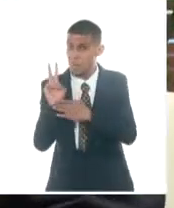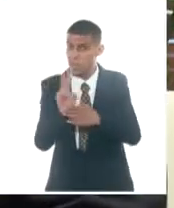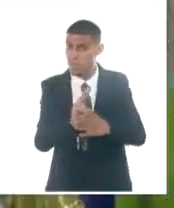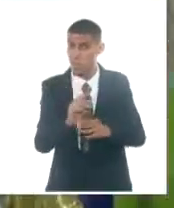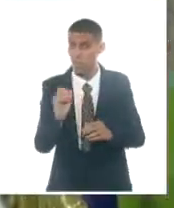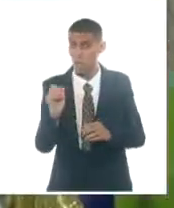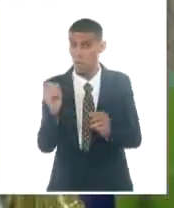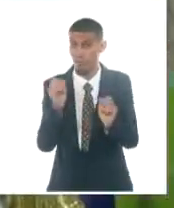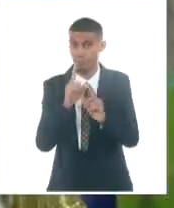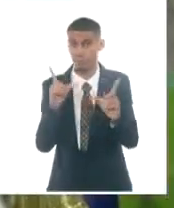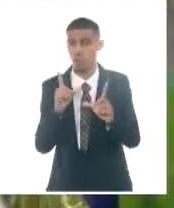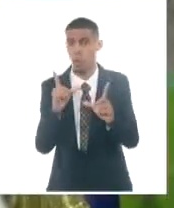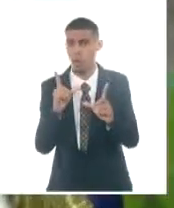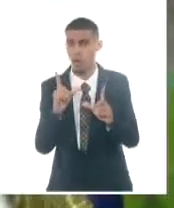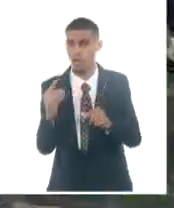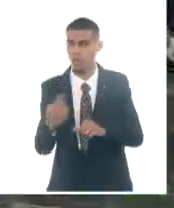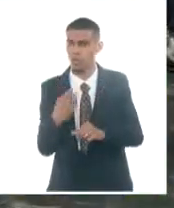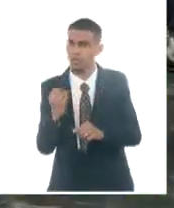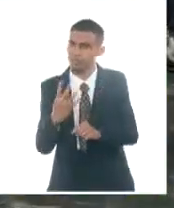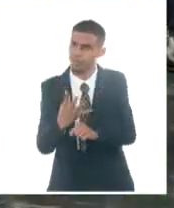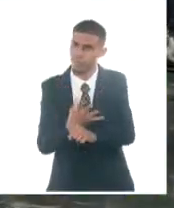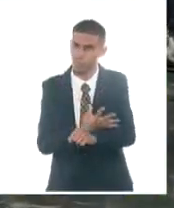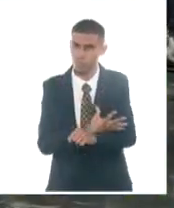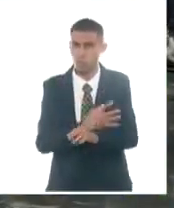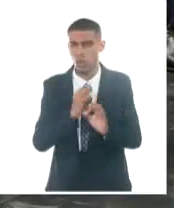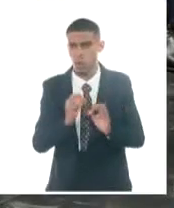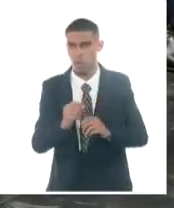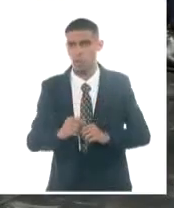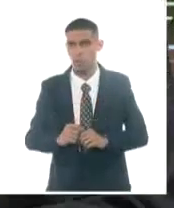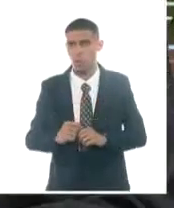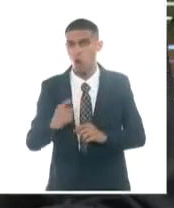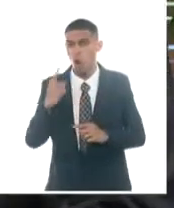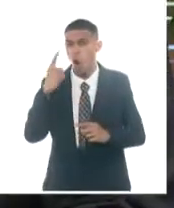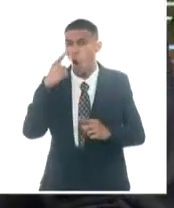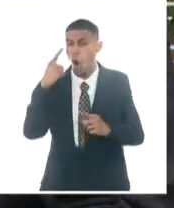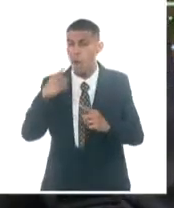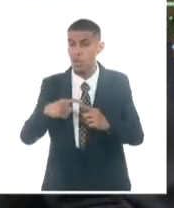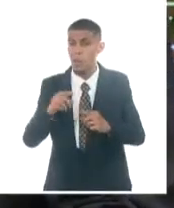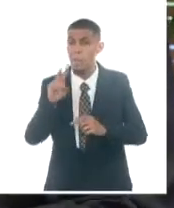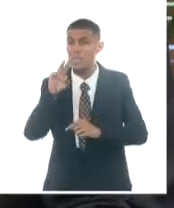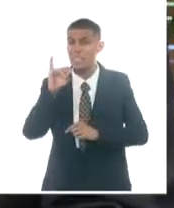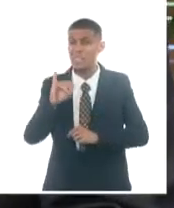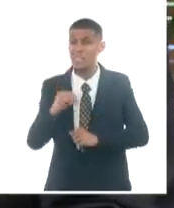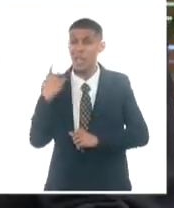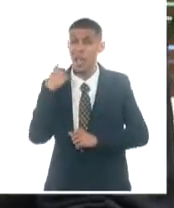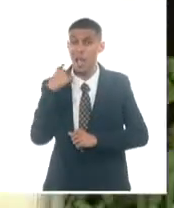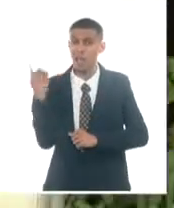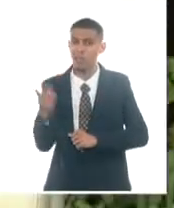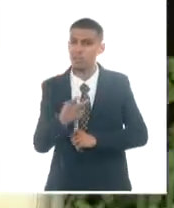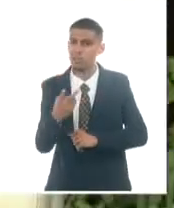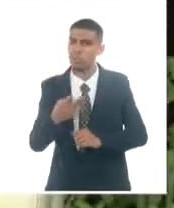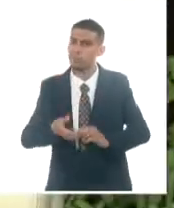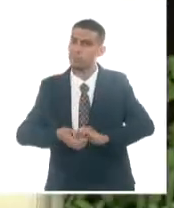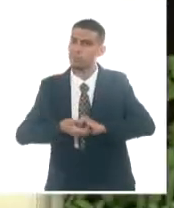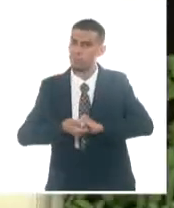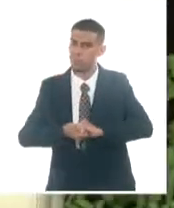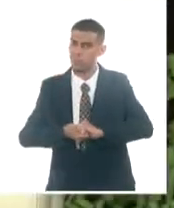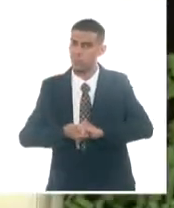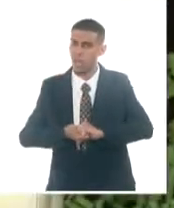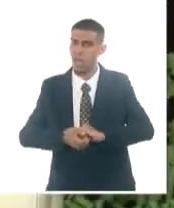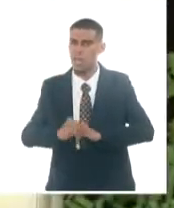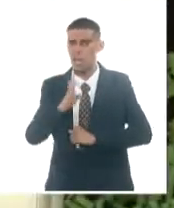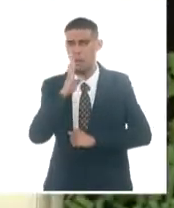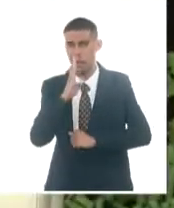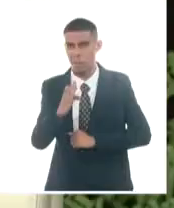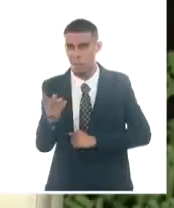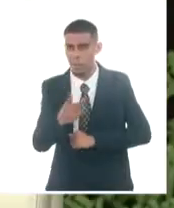era un encuentro que deseábamos. Tiene como antecedente que en estos 26 años la relación ha sido de amistad y de mucho respeto. Y